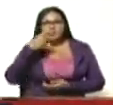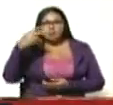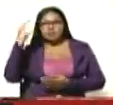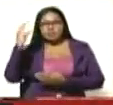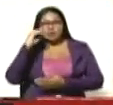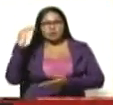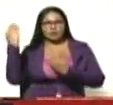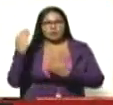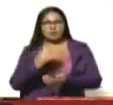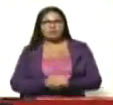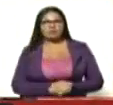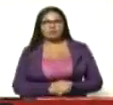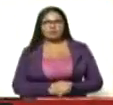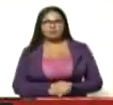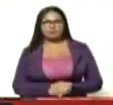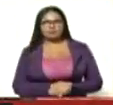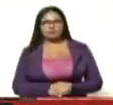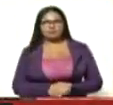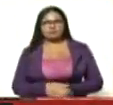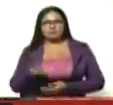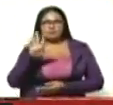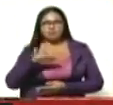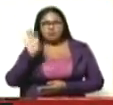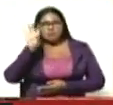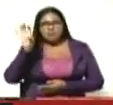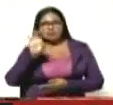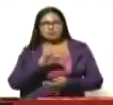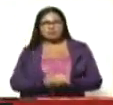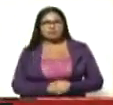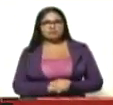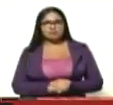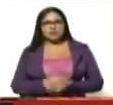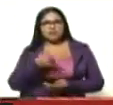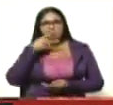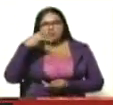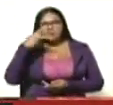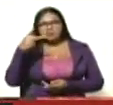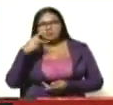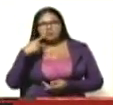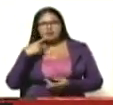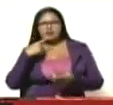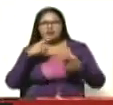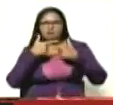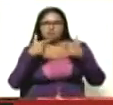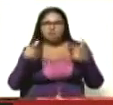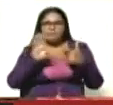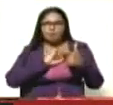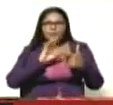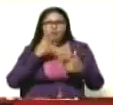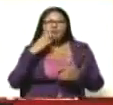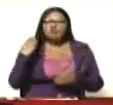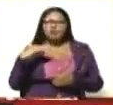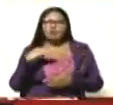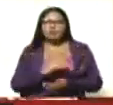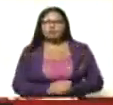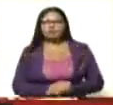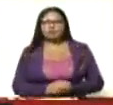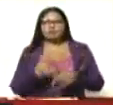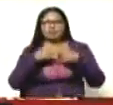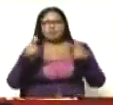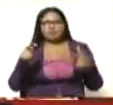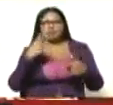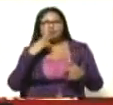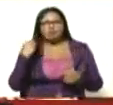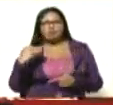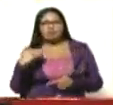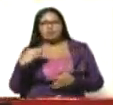colombiano. Llegué a todo el país que la poesía es el lenguaje de los jóvenes, el lenguaje en que los